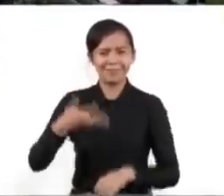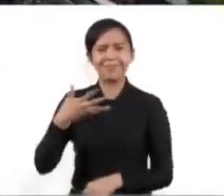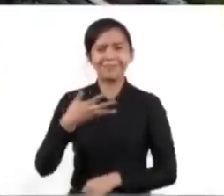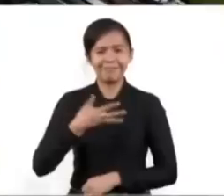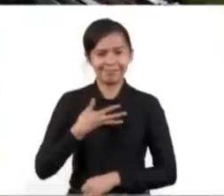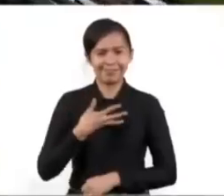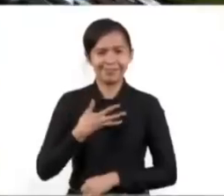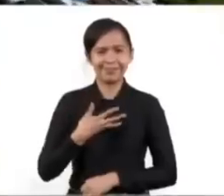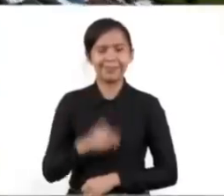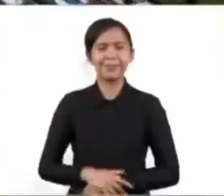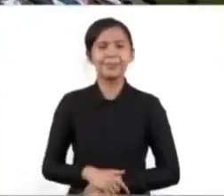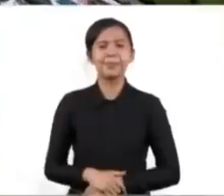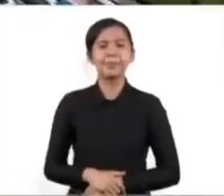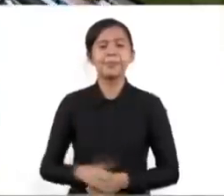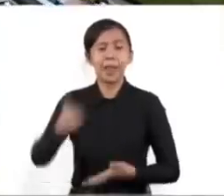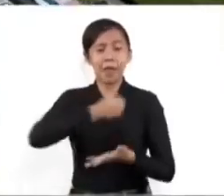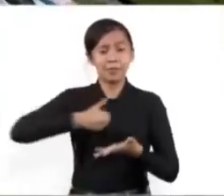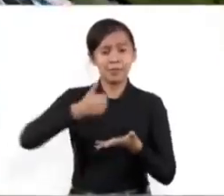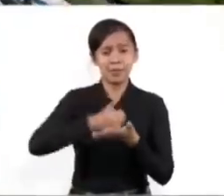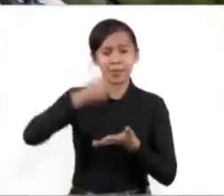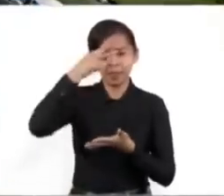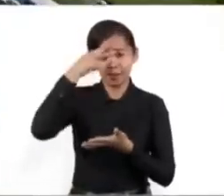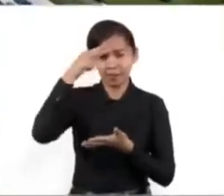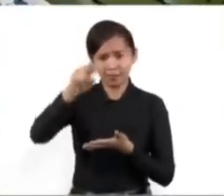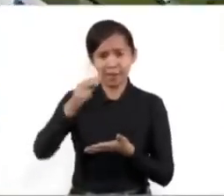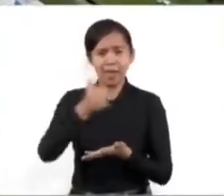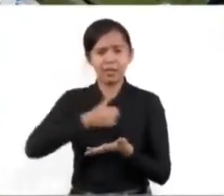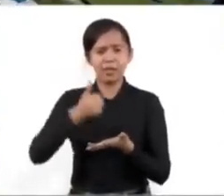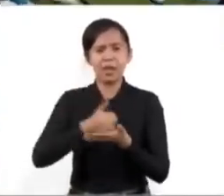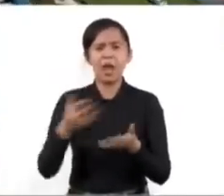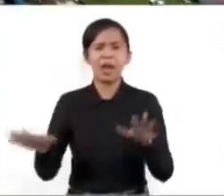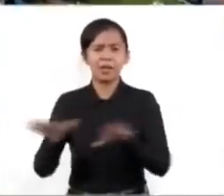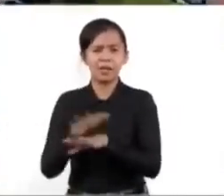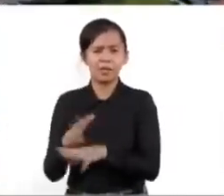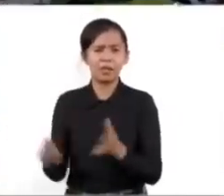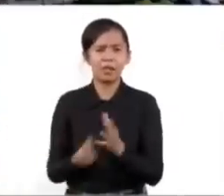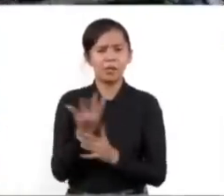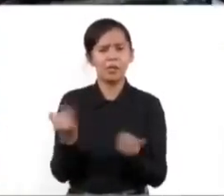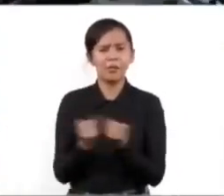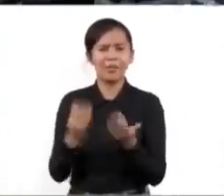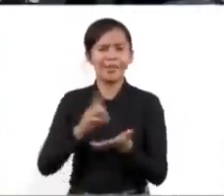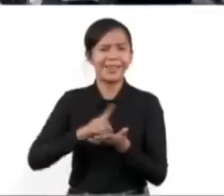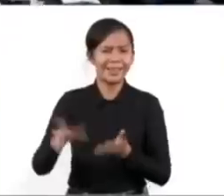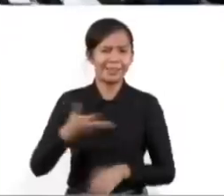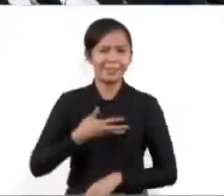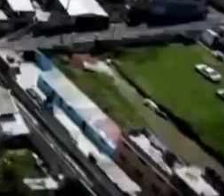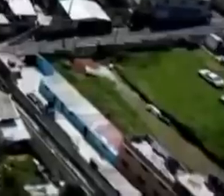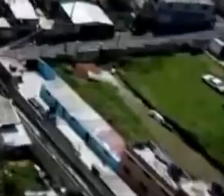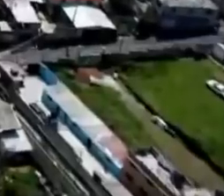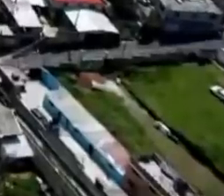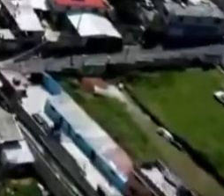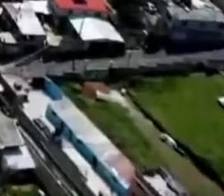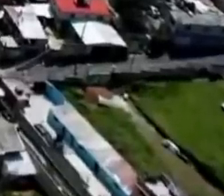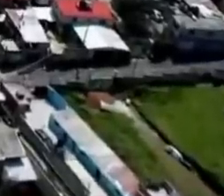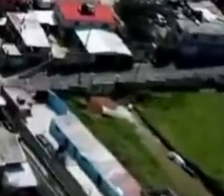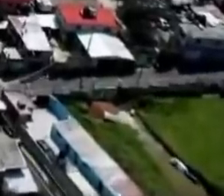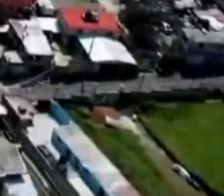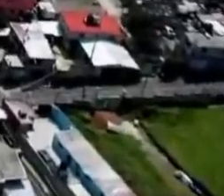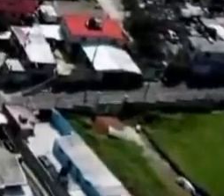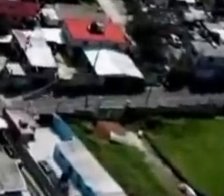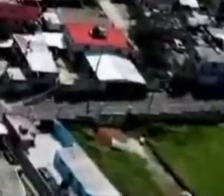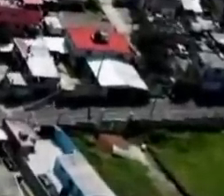una inversión de 85 millones de pesos. Tiene una longitud de 420 metros y